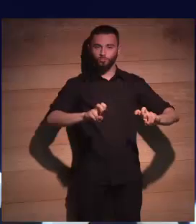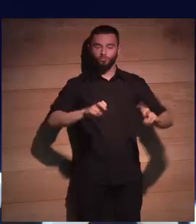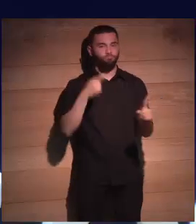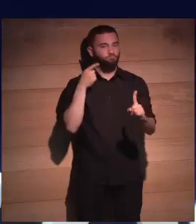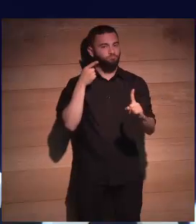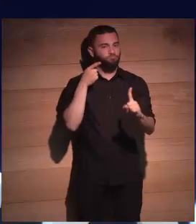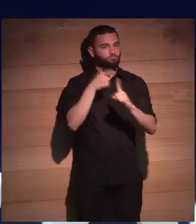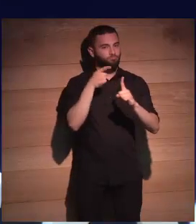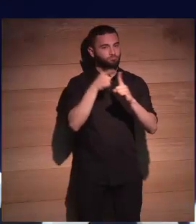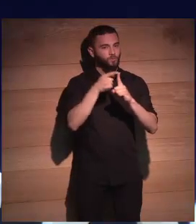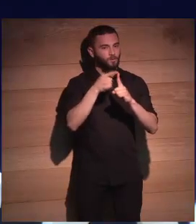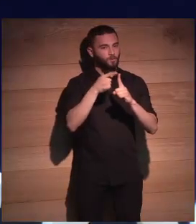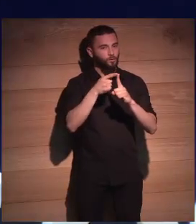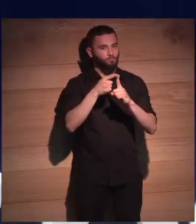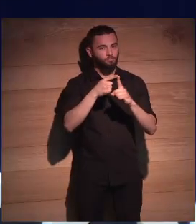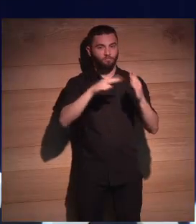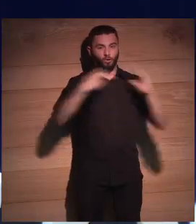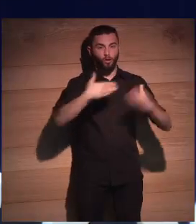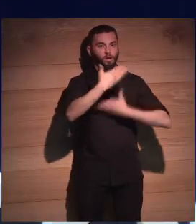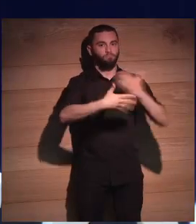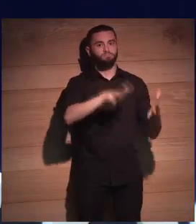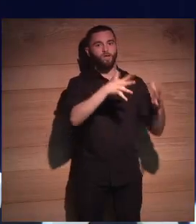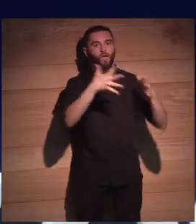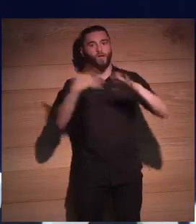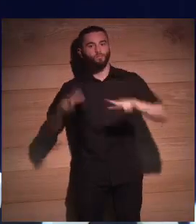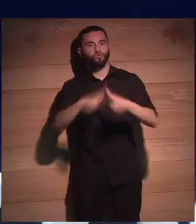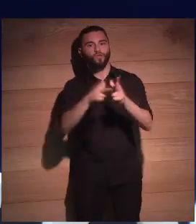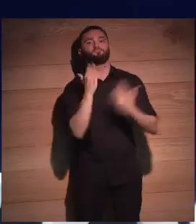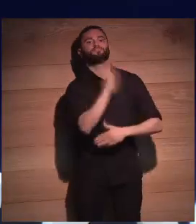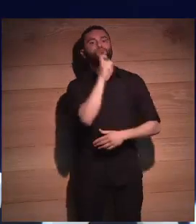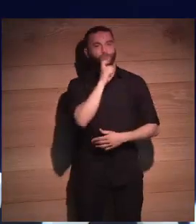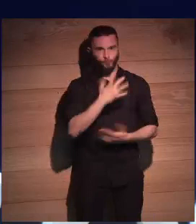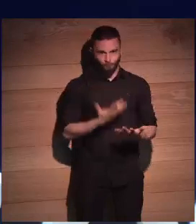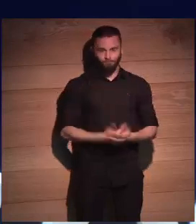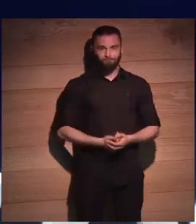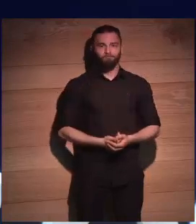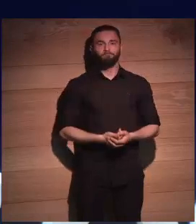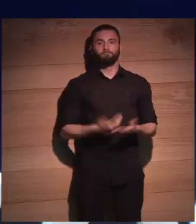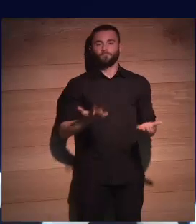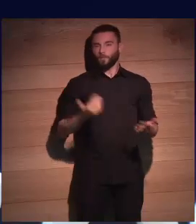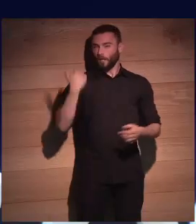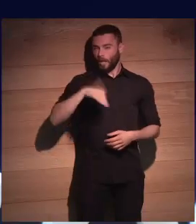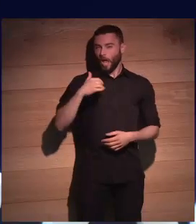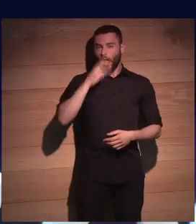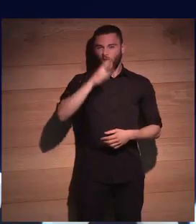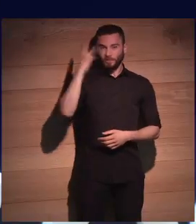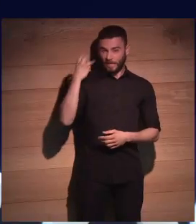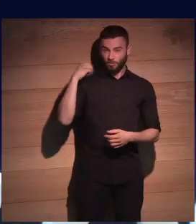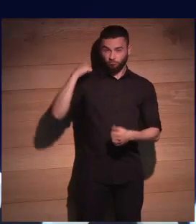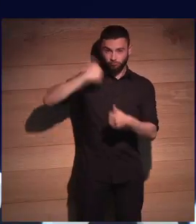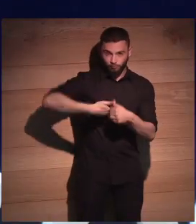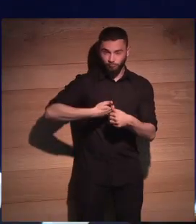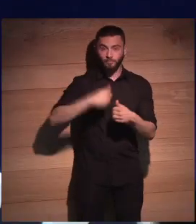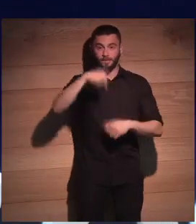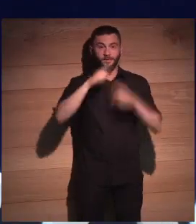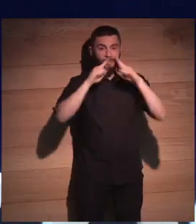acerca del impacto de la evolución tecnológica en la sociedad. Como digo, llevamos ya 3 años y